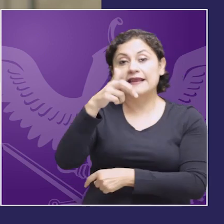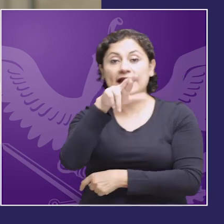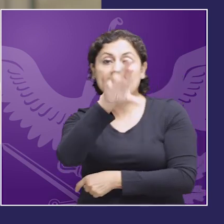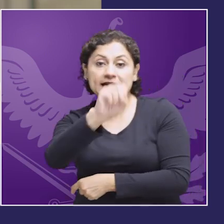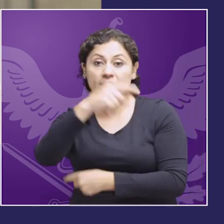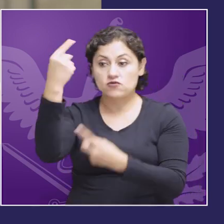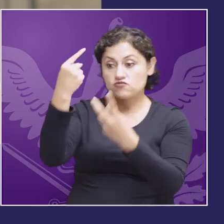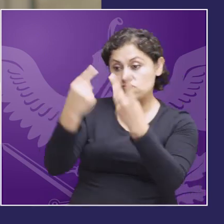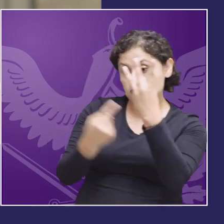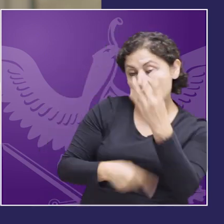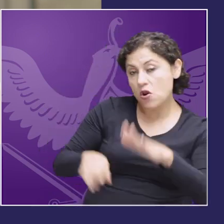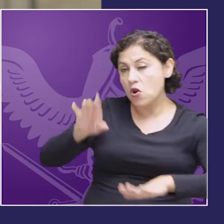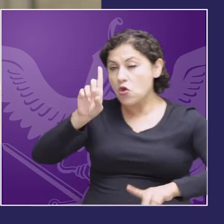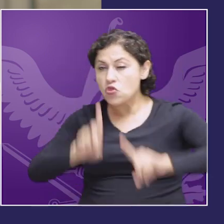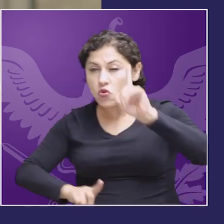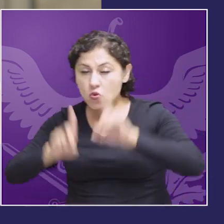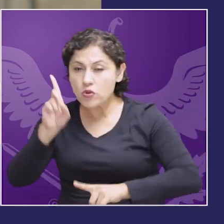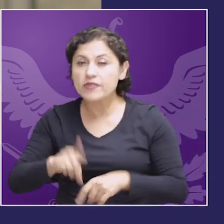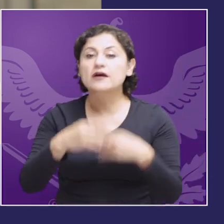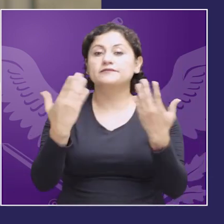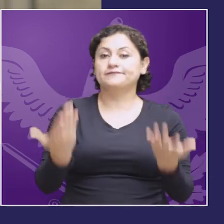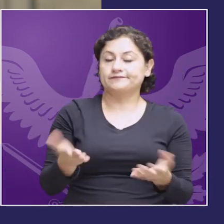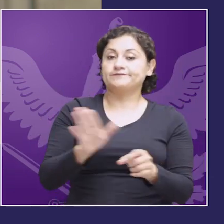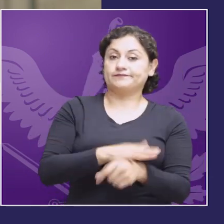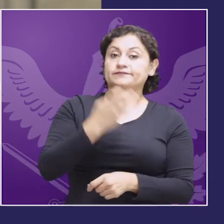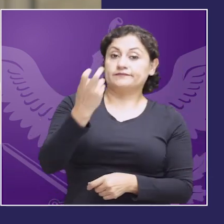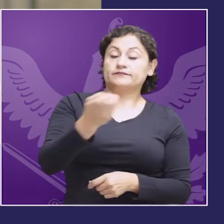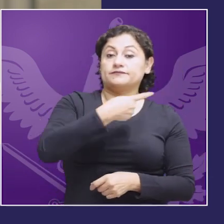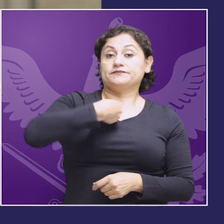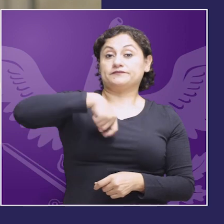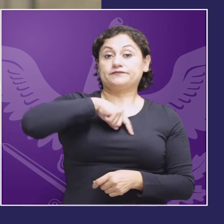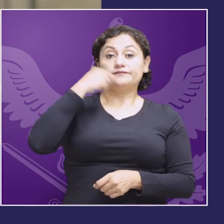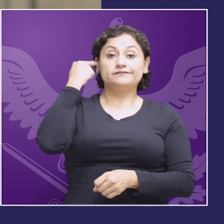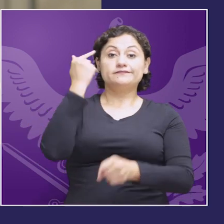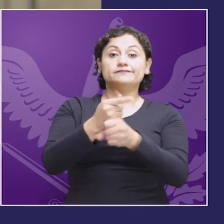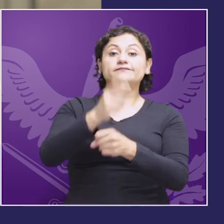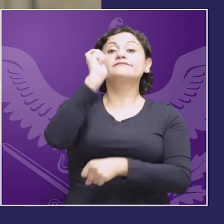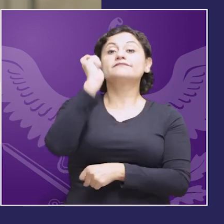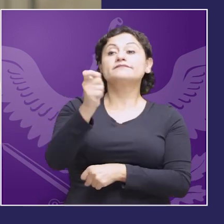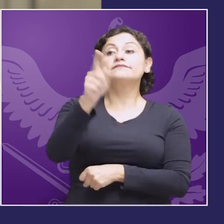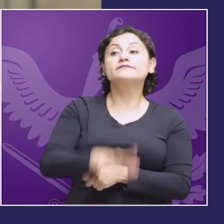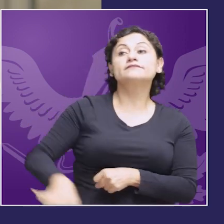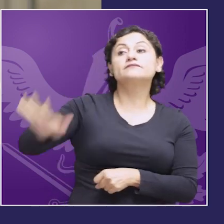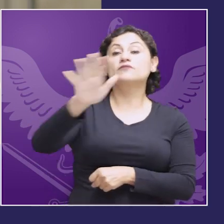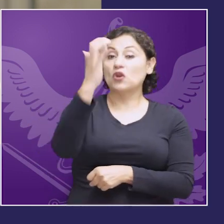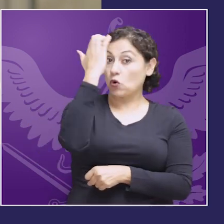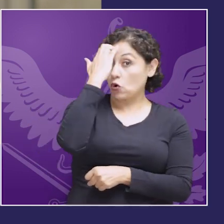también identificaba categorías sospechosas, subcategorías de género. En ese sentido,